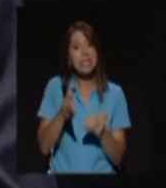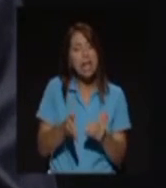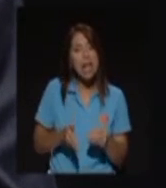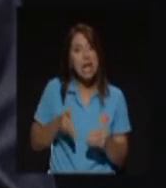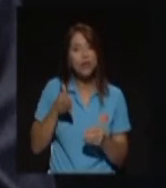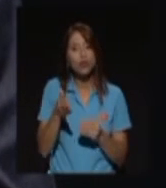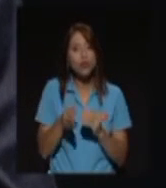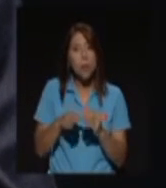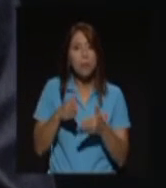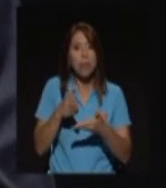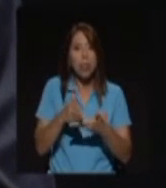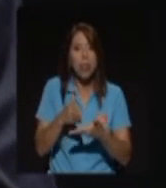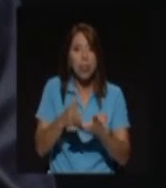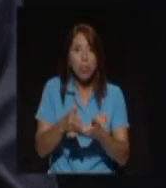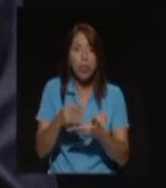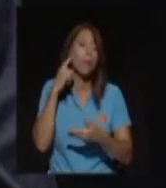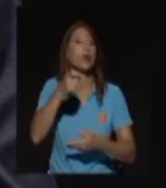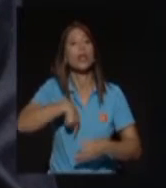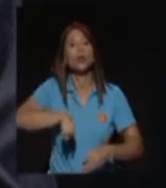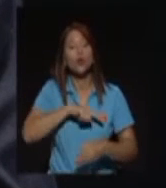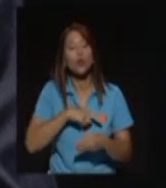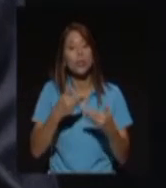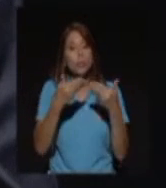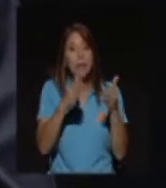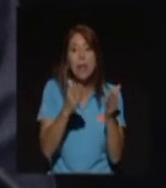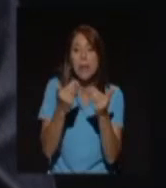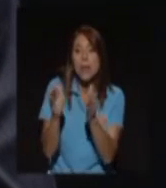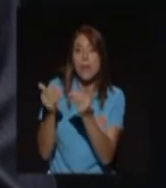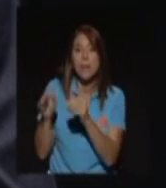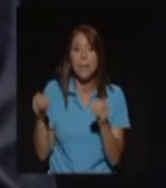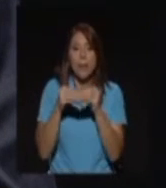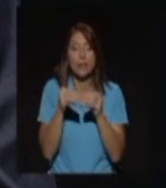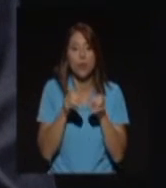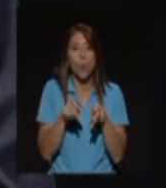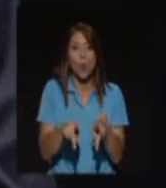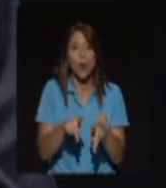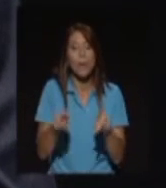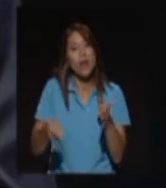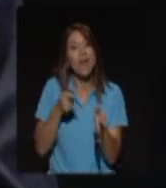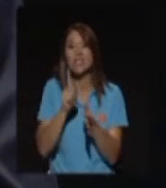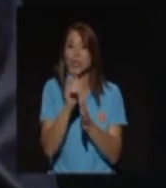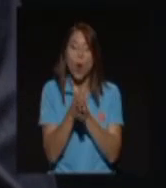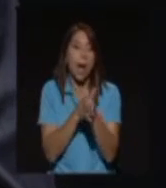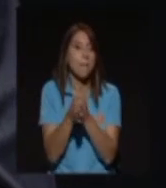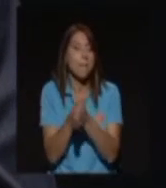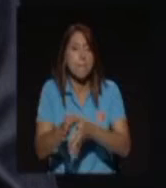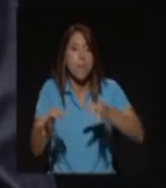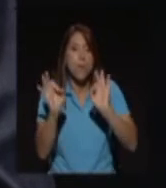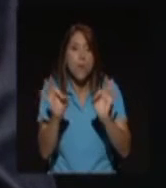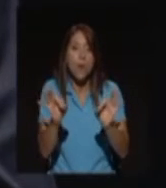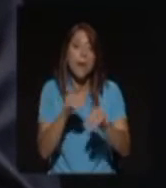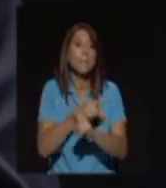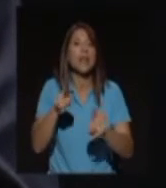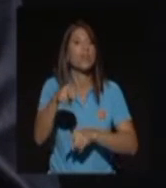porque me parece que hemos abierto más ventanas y algunas veces no aprovechamos esas ventanas suficientemente, pero eso es en gran